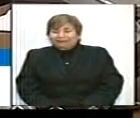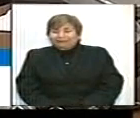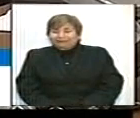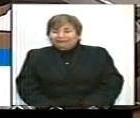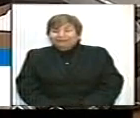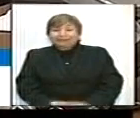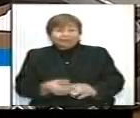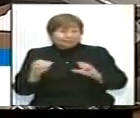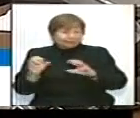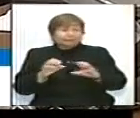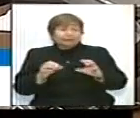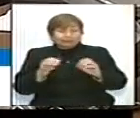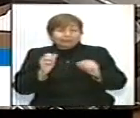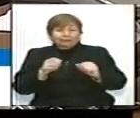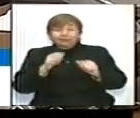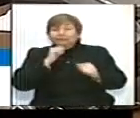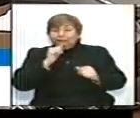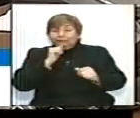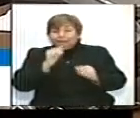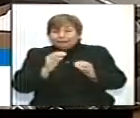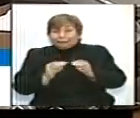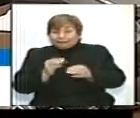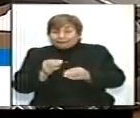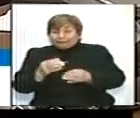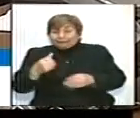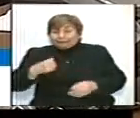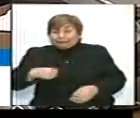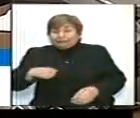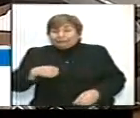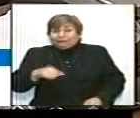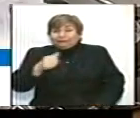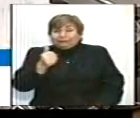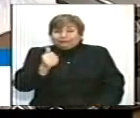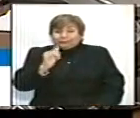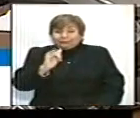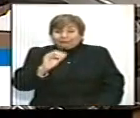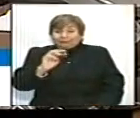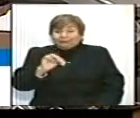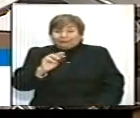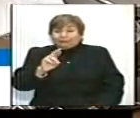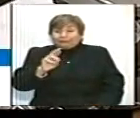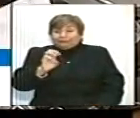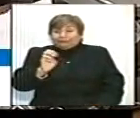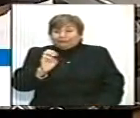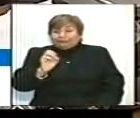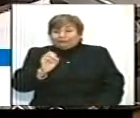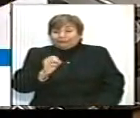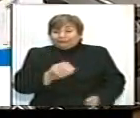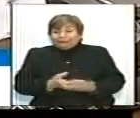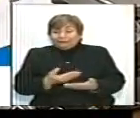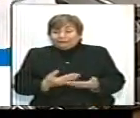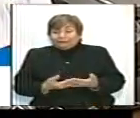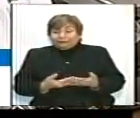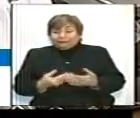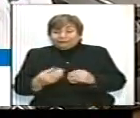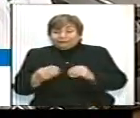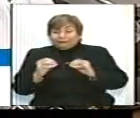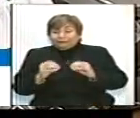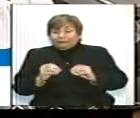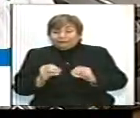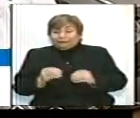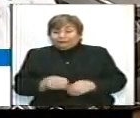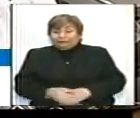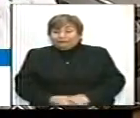Hay acciones, sí, pendientes de parte de la Municipalidad de Imaraes, que efectivamente fueron remitidas a fin de la actualización del perfil